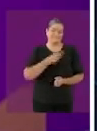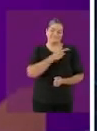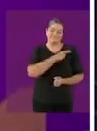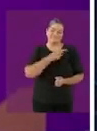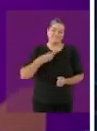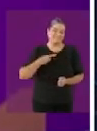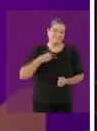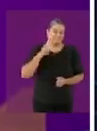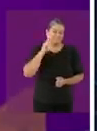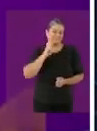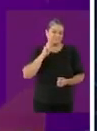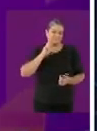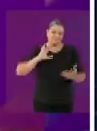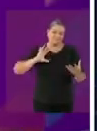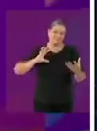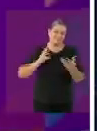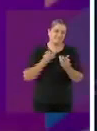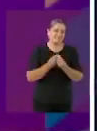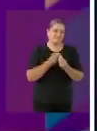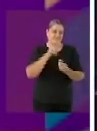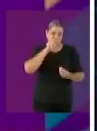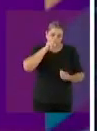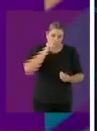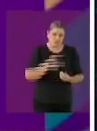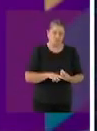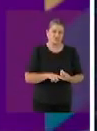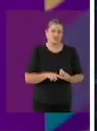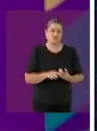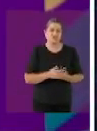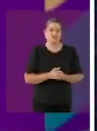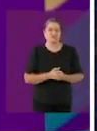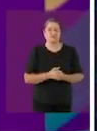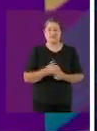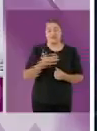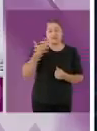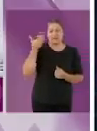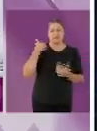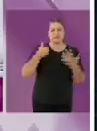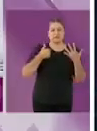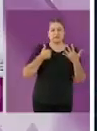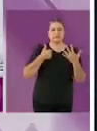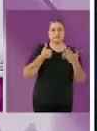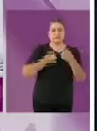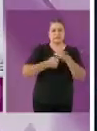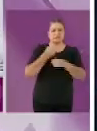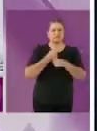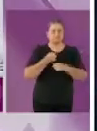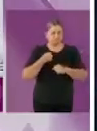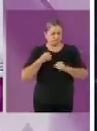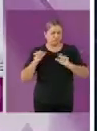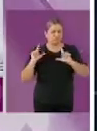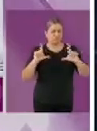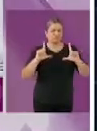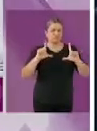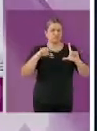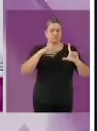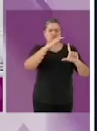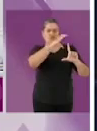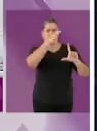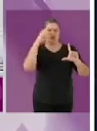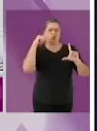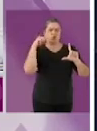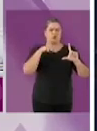incluso de que aún con la suma de la votación del pipan PRD alcancen la de 2018